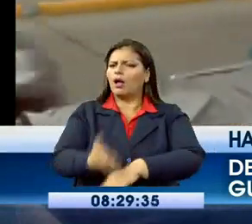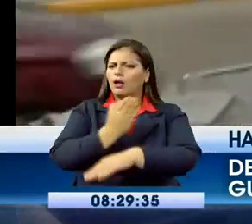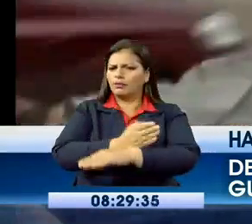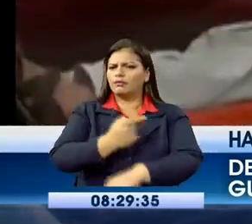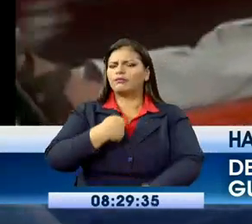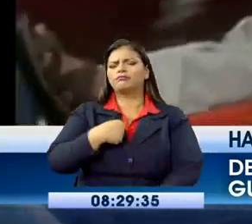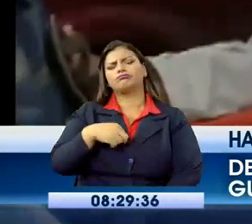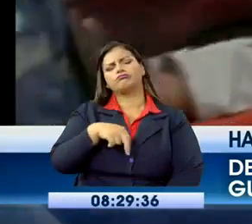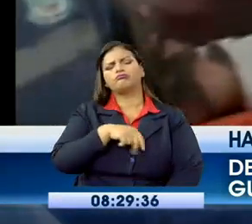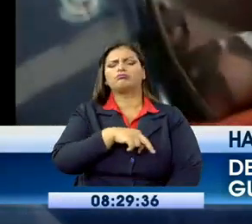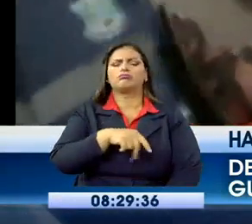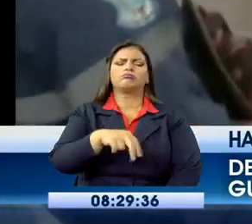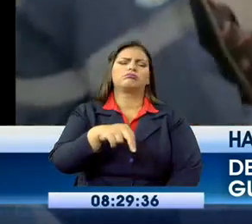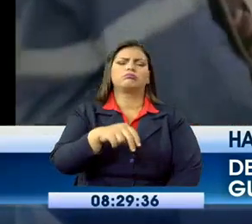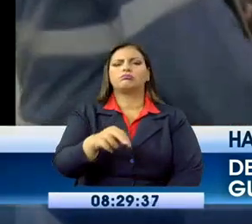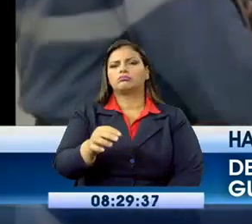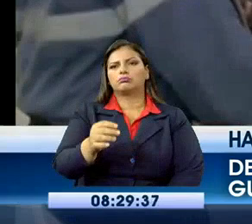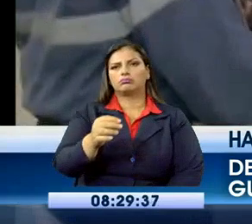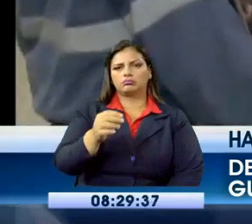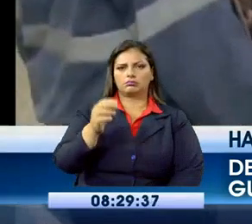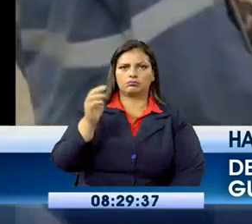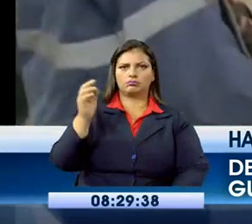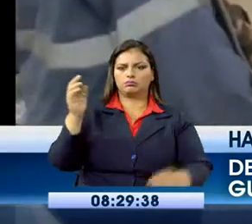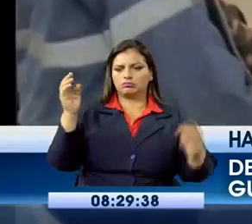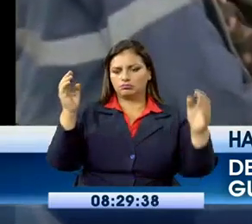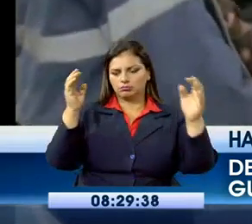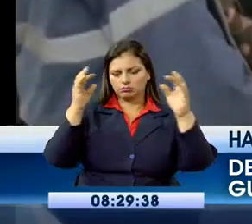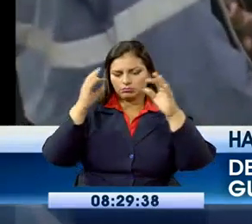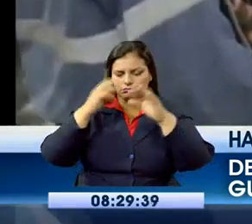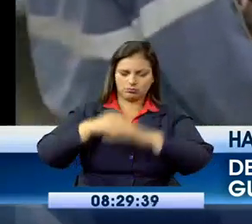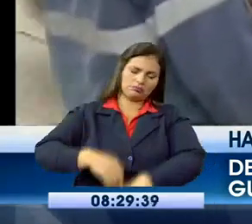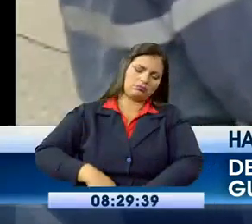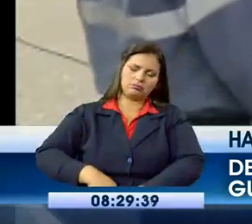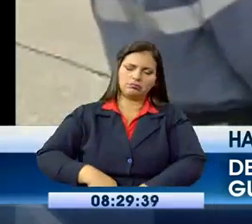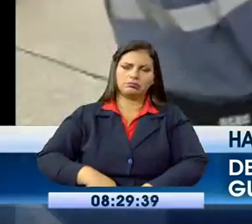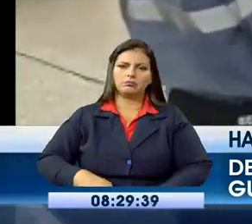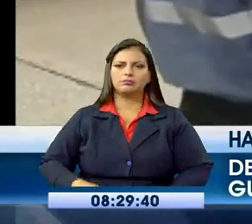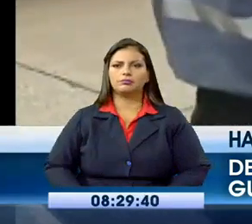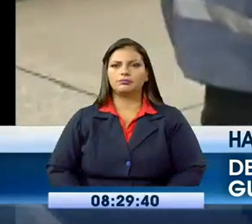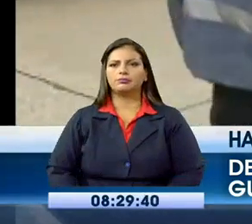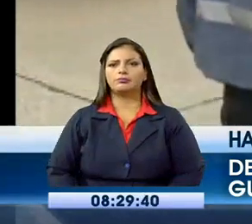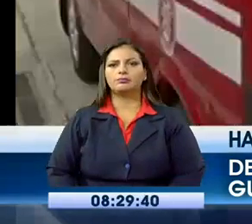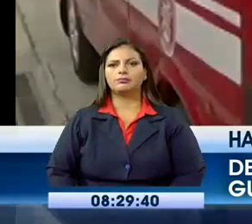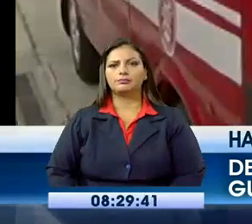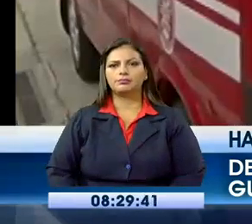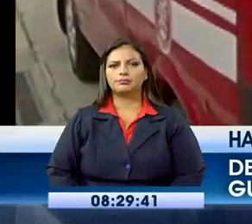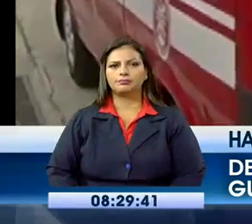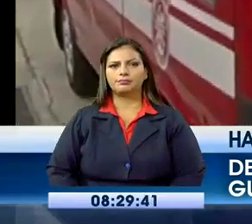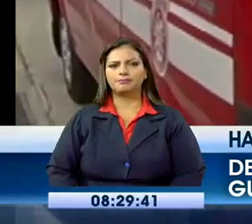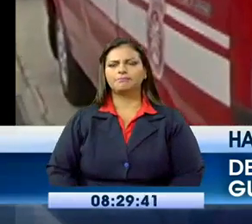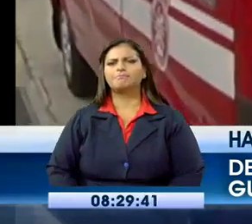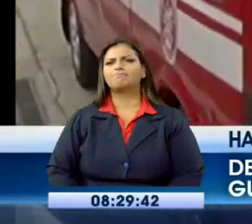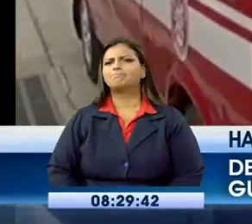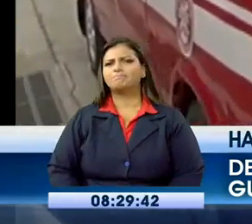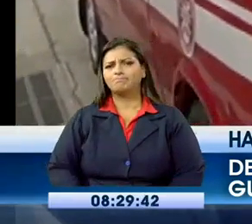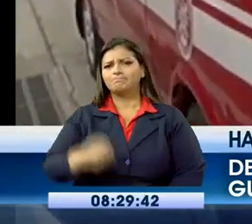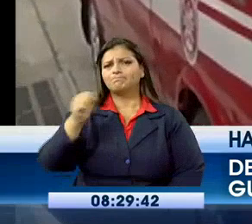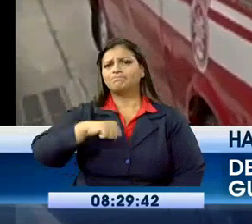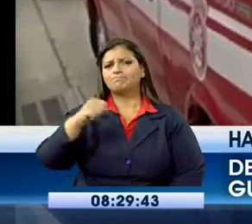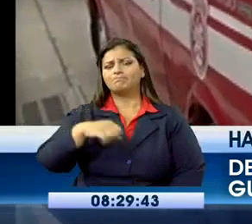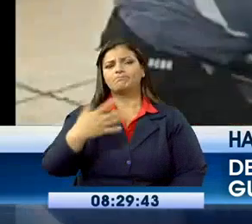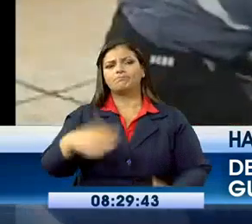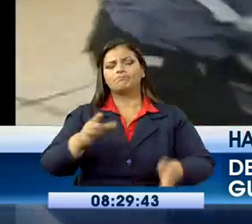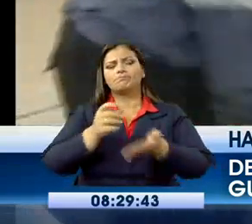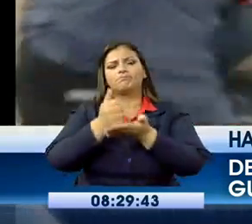no sabe lo que ocurrió. Se perdió en medio de sus pensamientos. Fue atendido por los paramédicos.